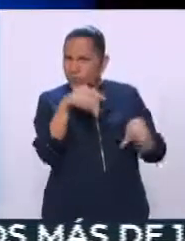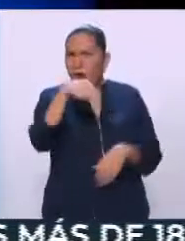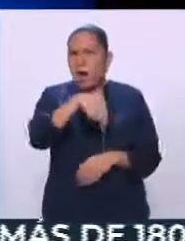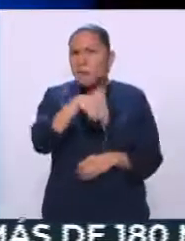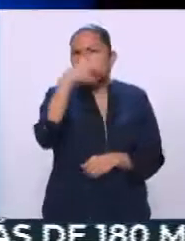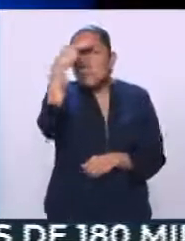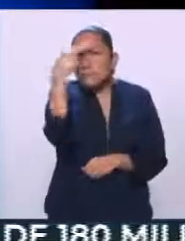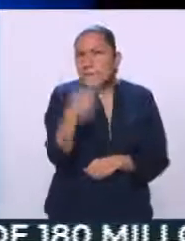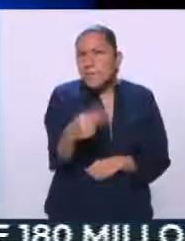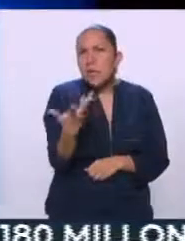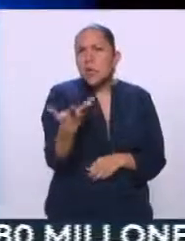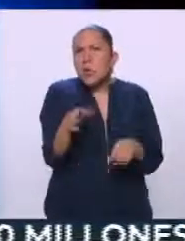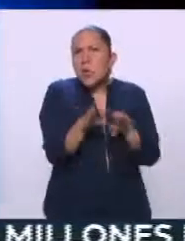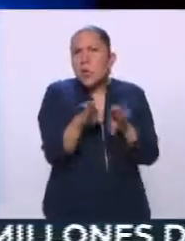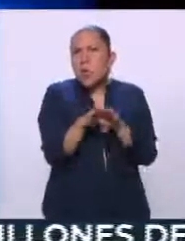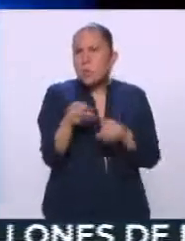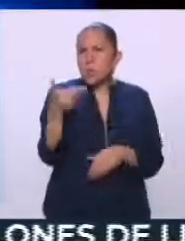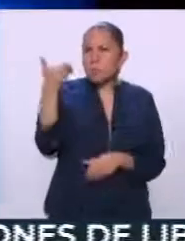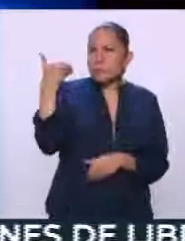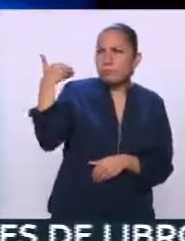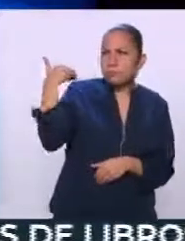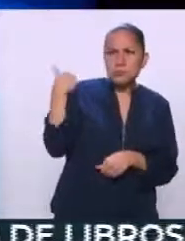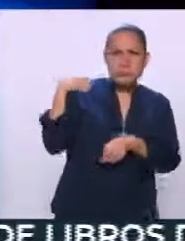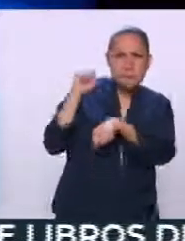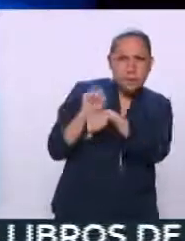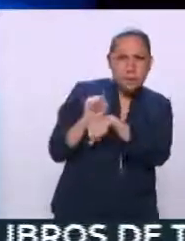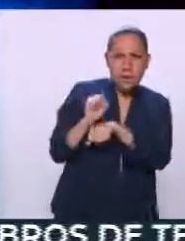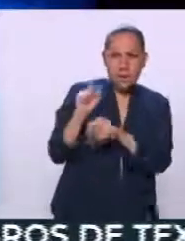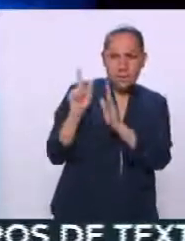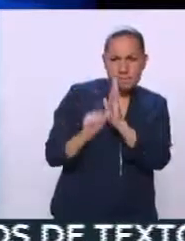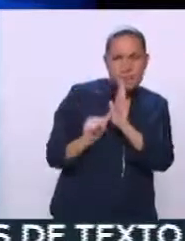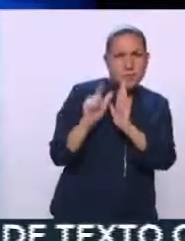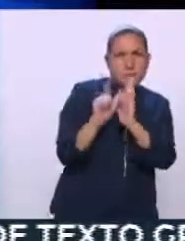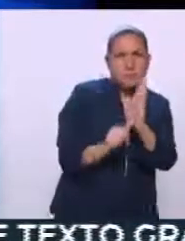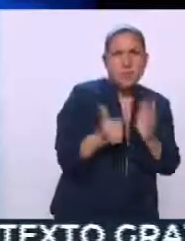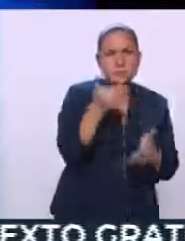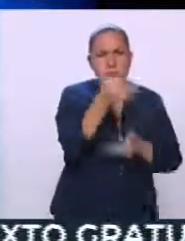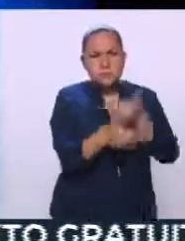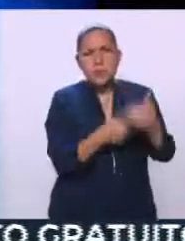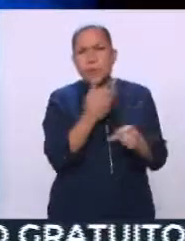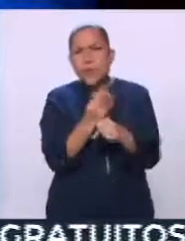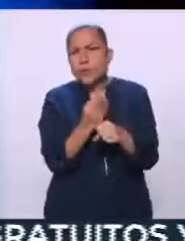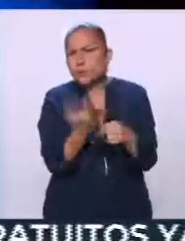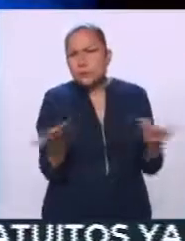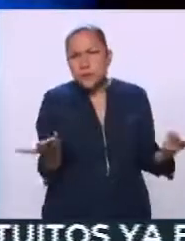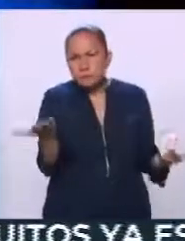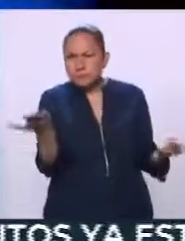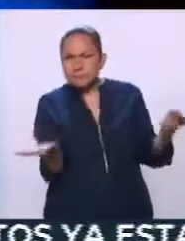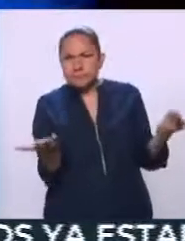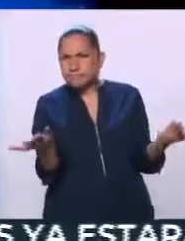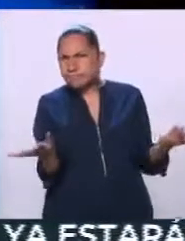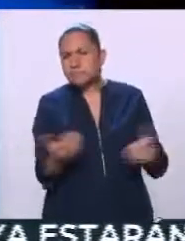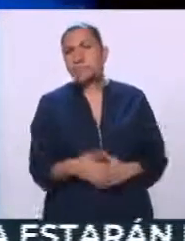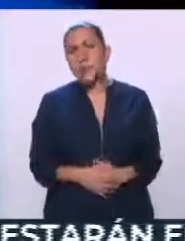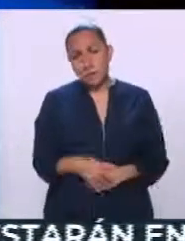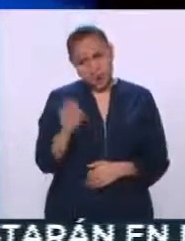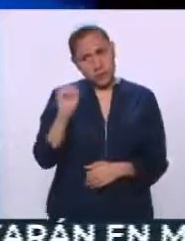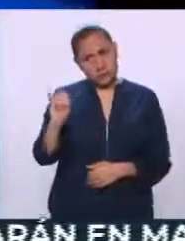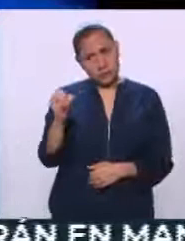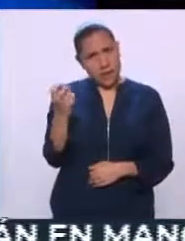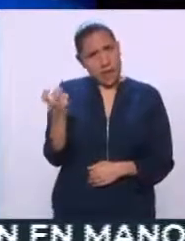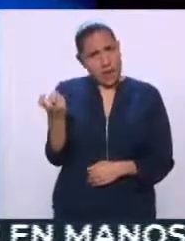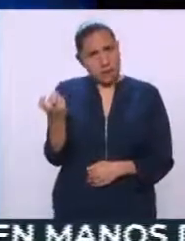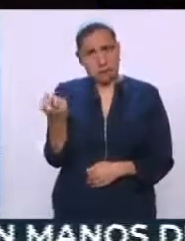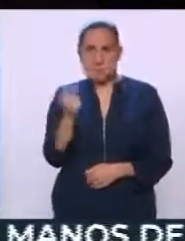en referencia a semanas y meses anteriores. Sí, hola, buenas noches. Ese también es otro indicador que